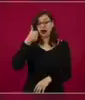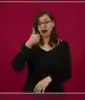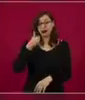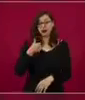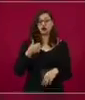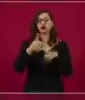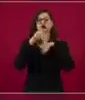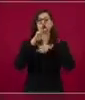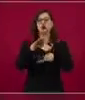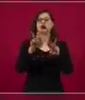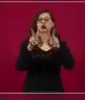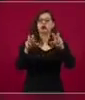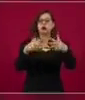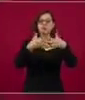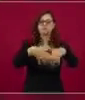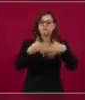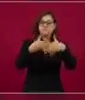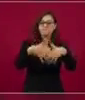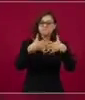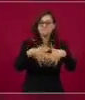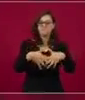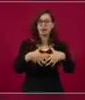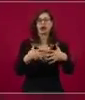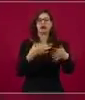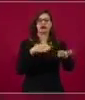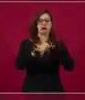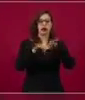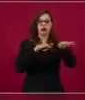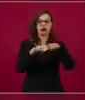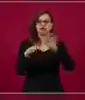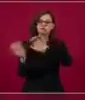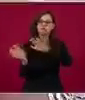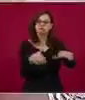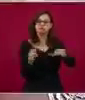en plantas, en creación de empleos,